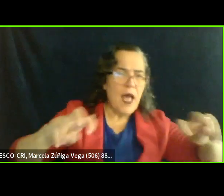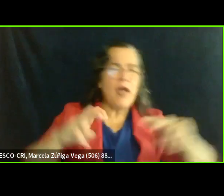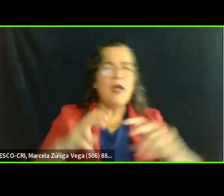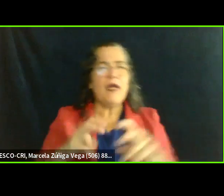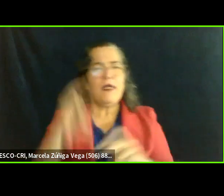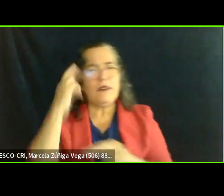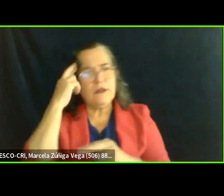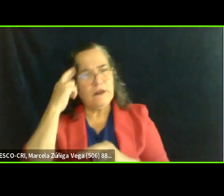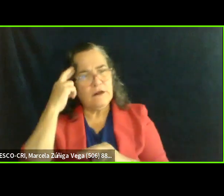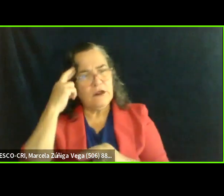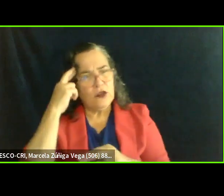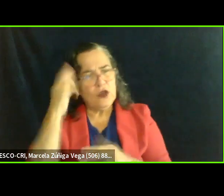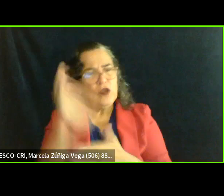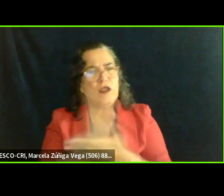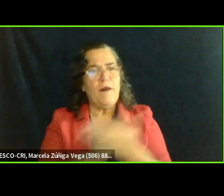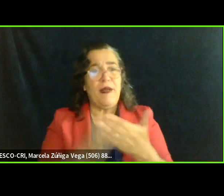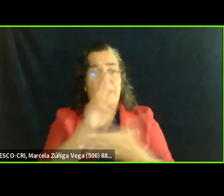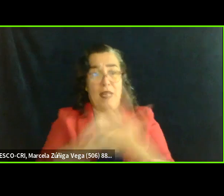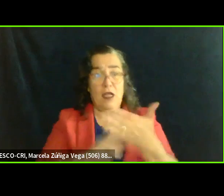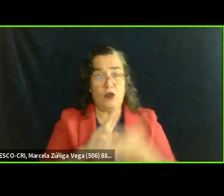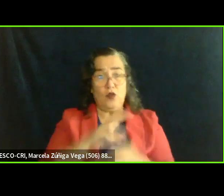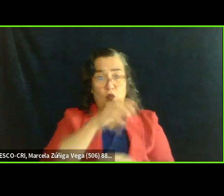las carreras para hacer este